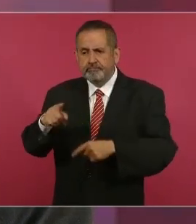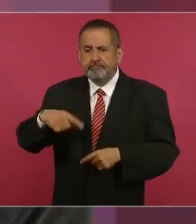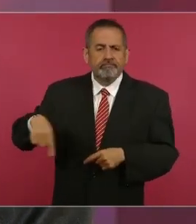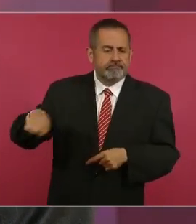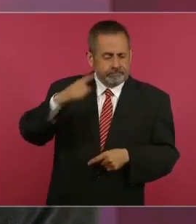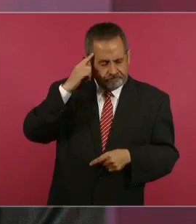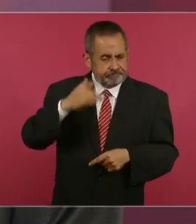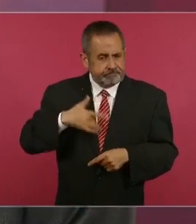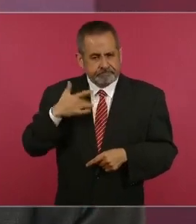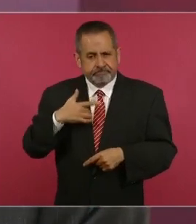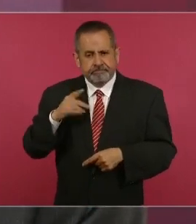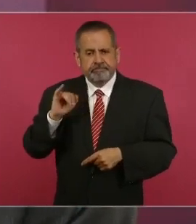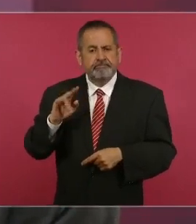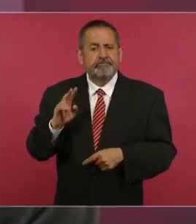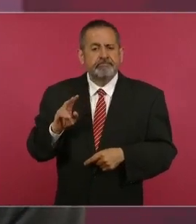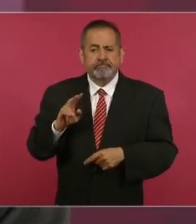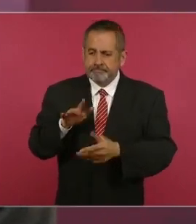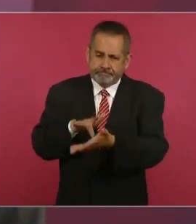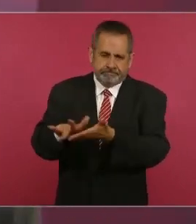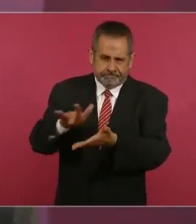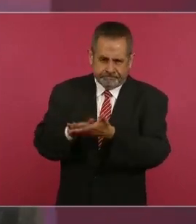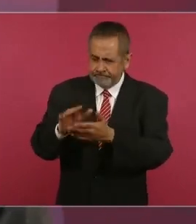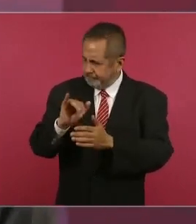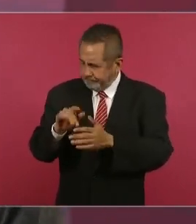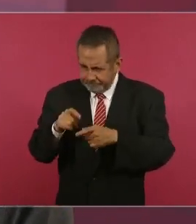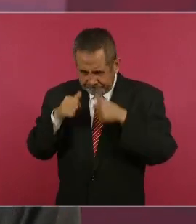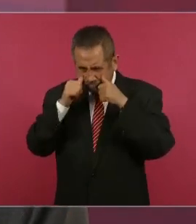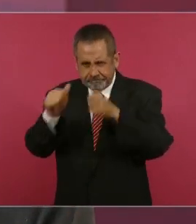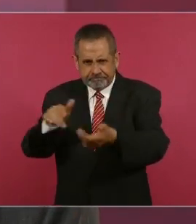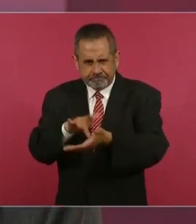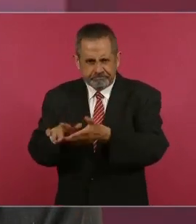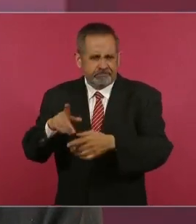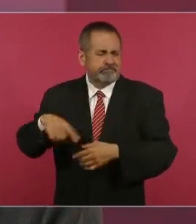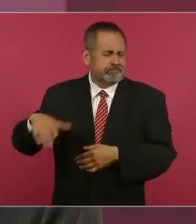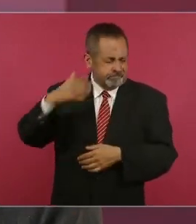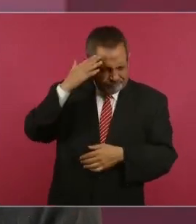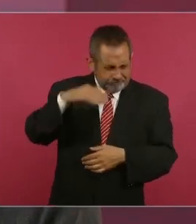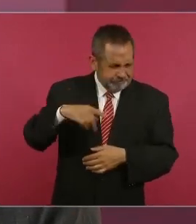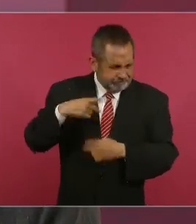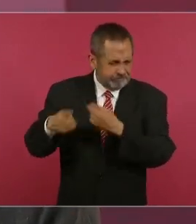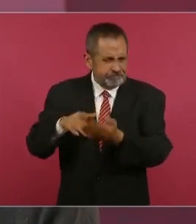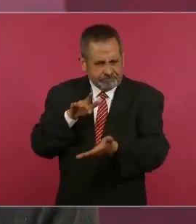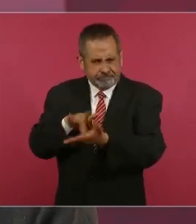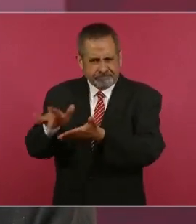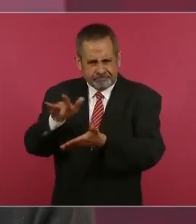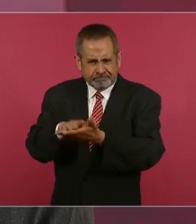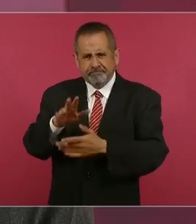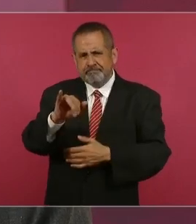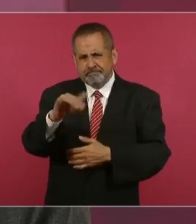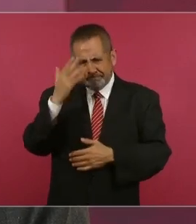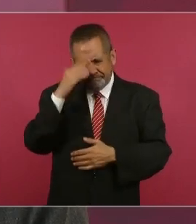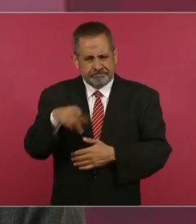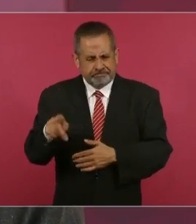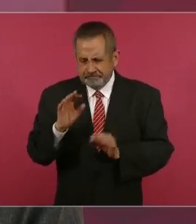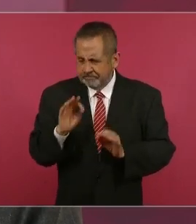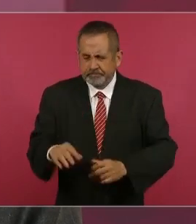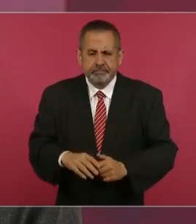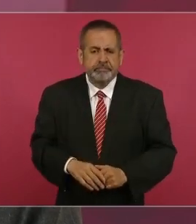los vamos a apoyar. Y ellos saben, lo saben muy